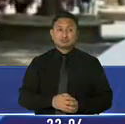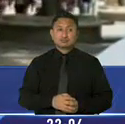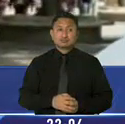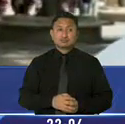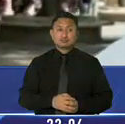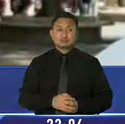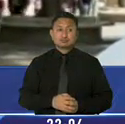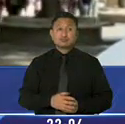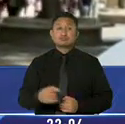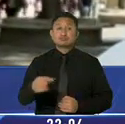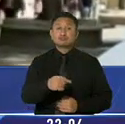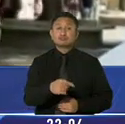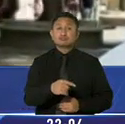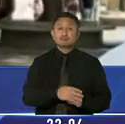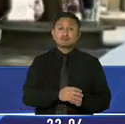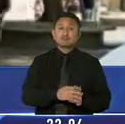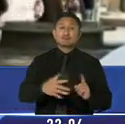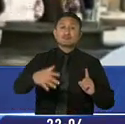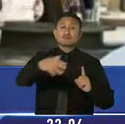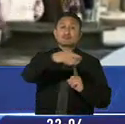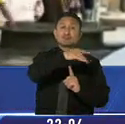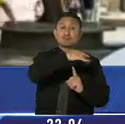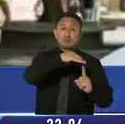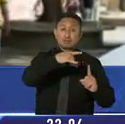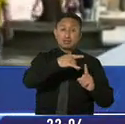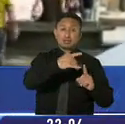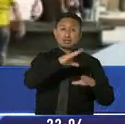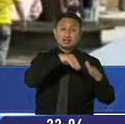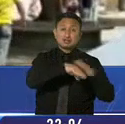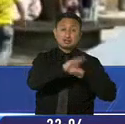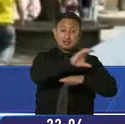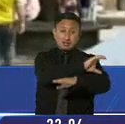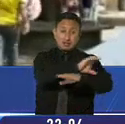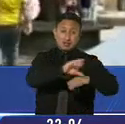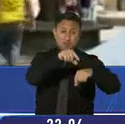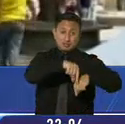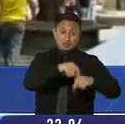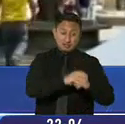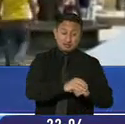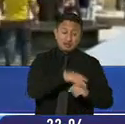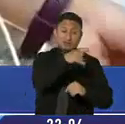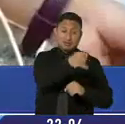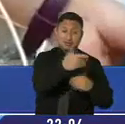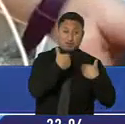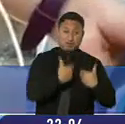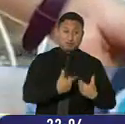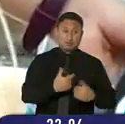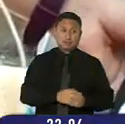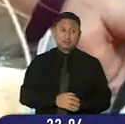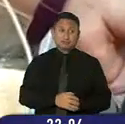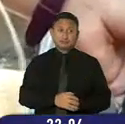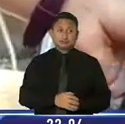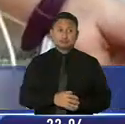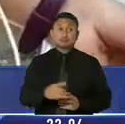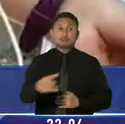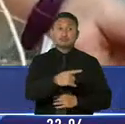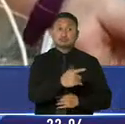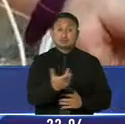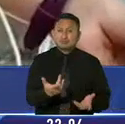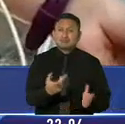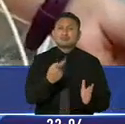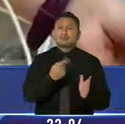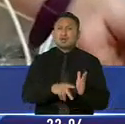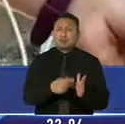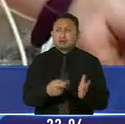en un ambiente de una finca, que plantaciones de verde, cacao. Y nadie sabe que por qué lo hicieron, que